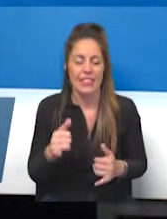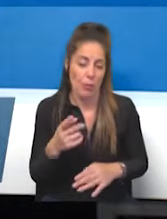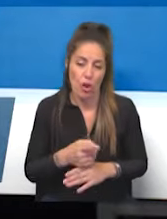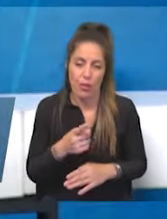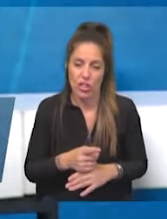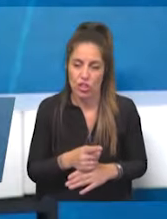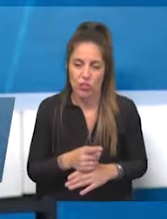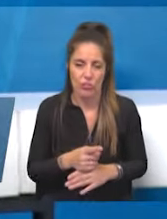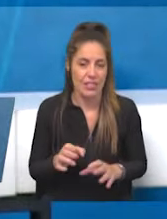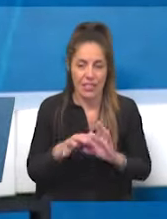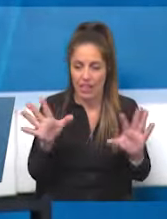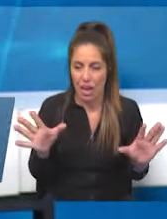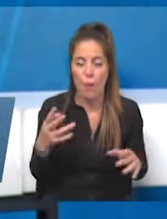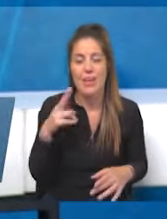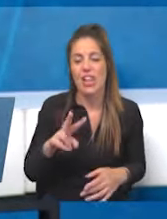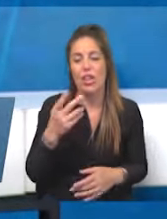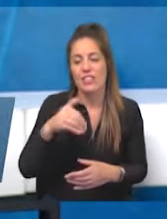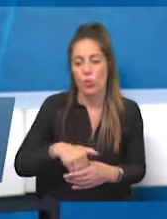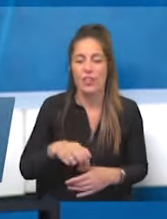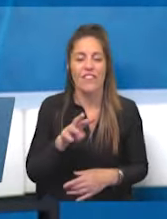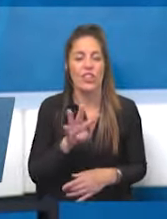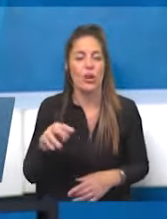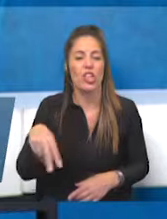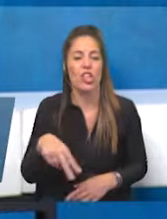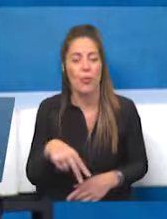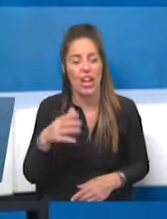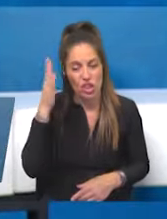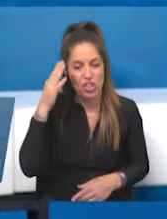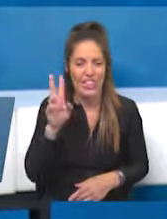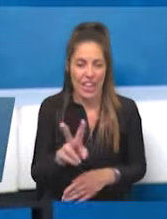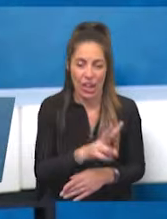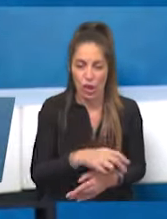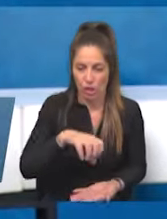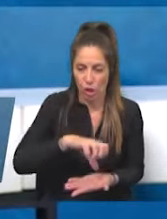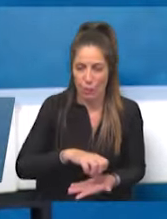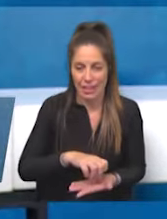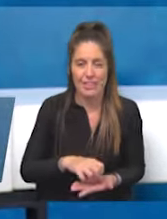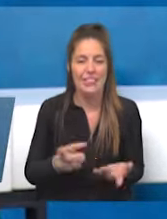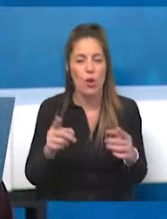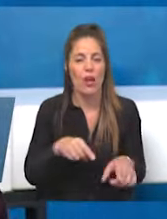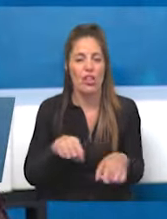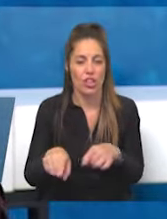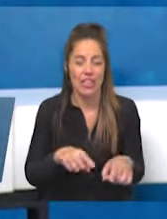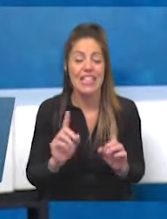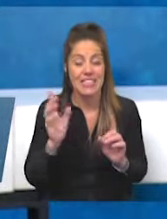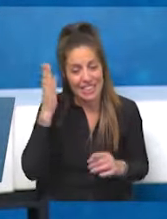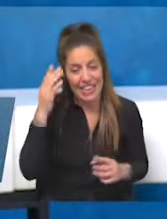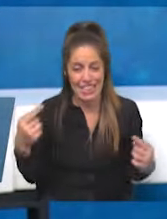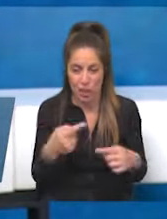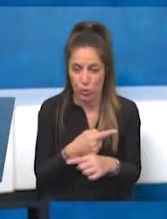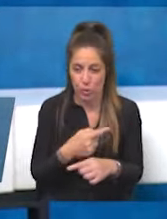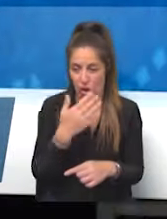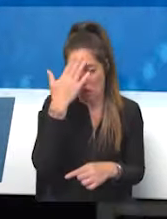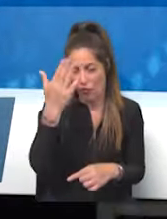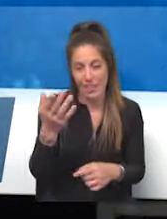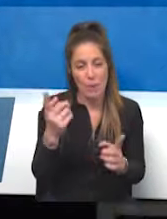decer eh Mirando al balotaje no del 24 de noviembre sé que estás recorriendo el país como otros tantos dirigentes de hecho sé que se cruzan con los del frente amplio prácticamente en